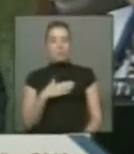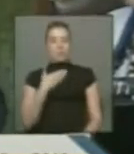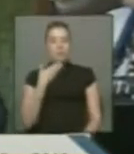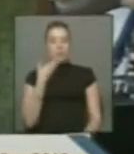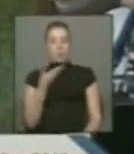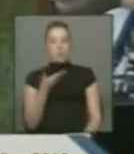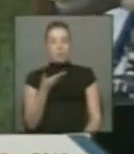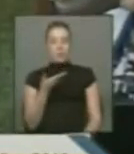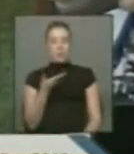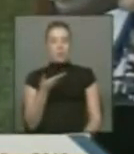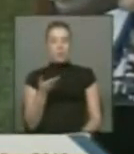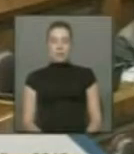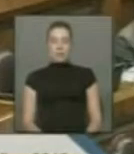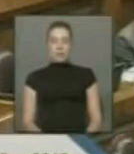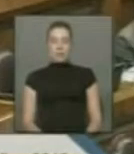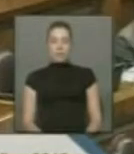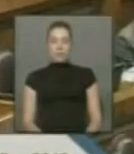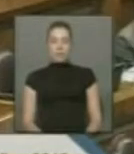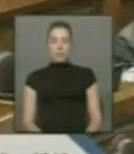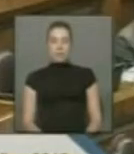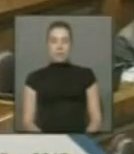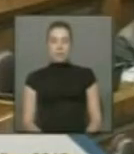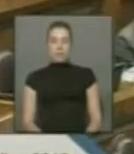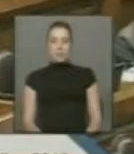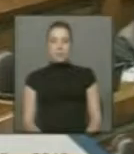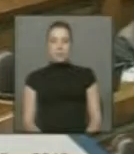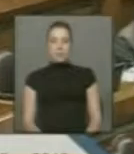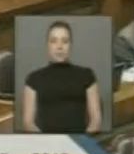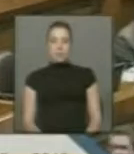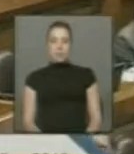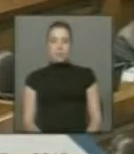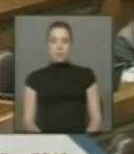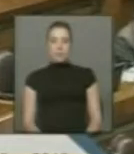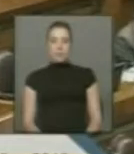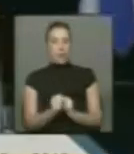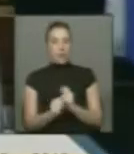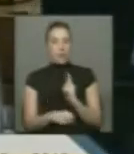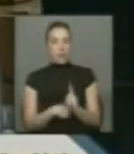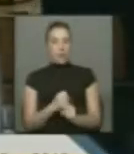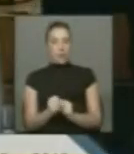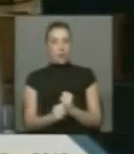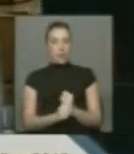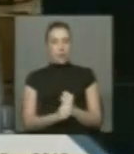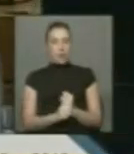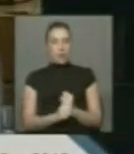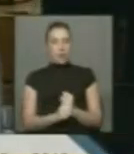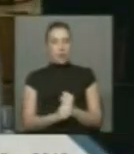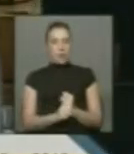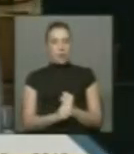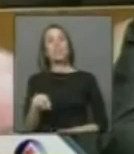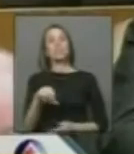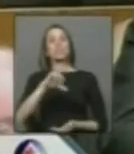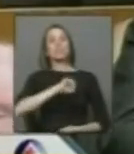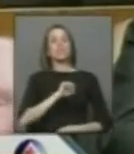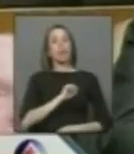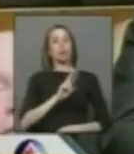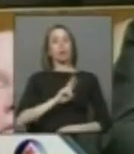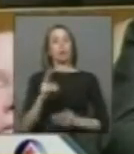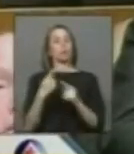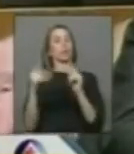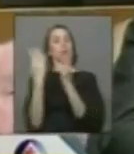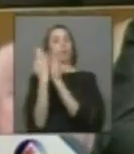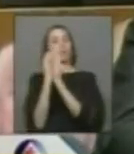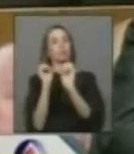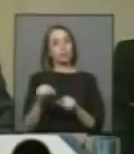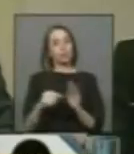legislar de la ley de presupuesto. Pero, como les decía, los temas que marcaron esta jornada fueron los temas de educación y de salud. ¿Qué